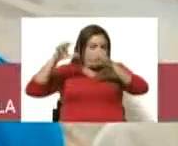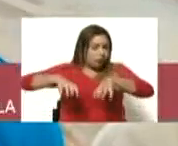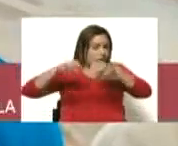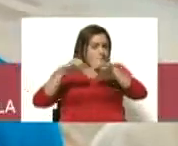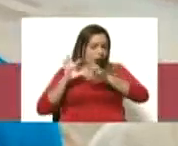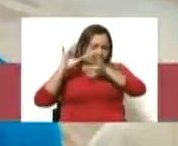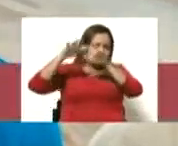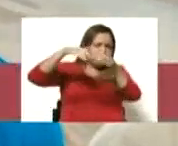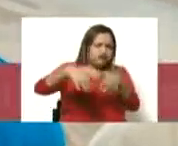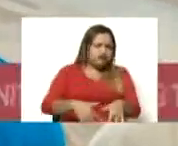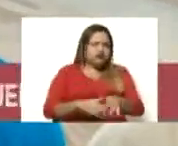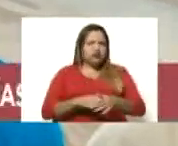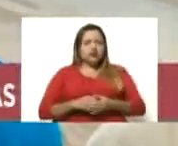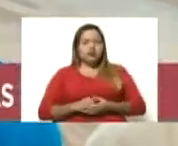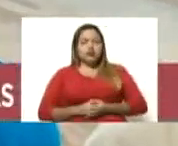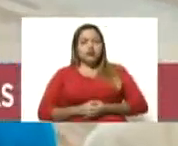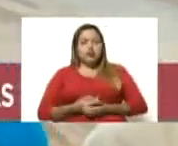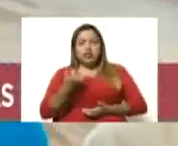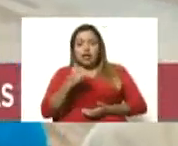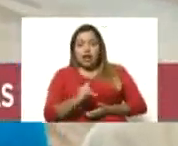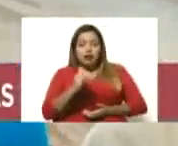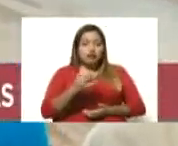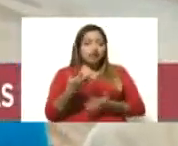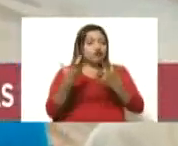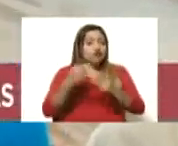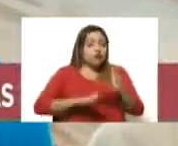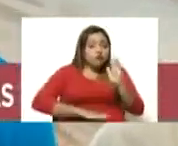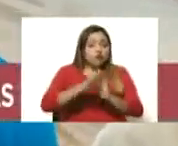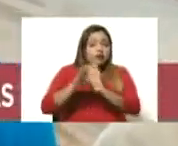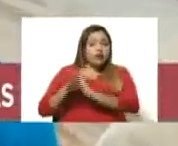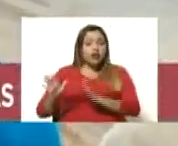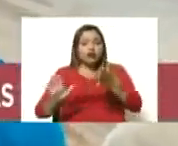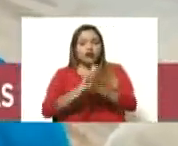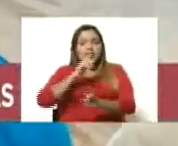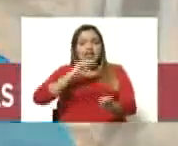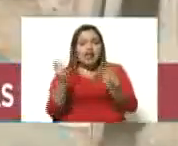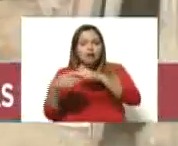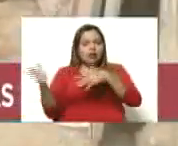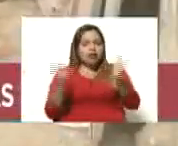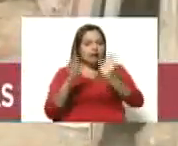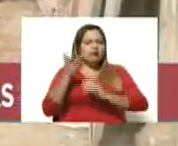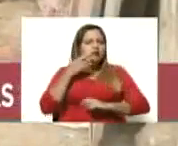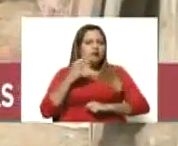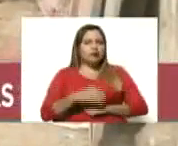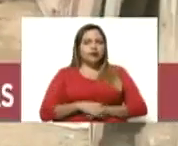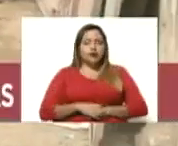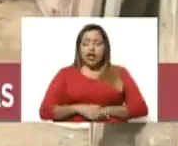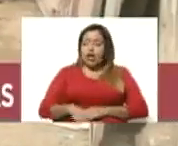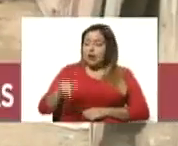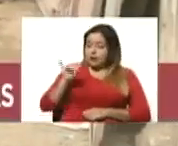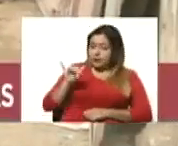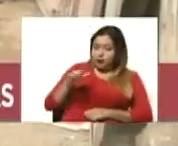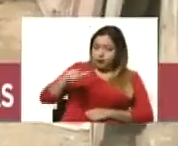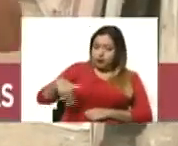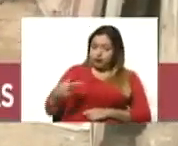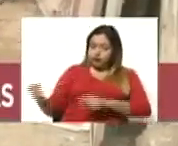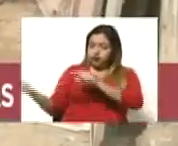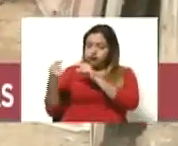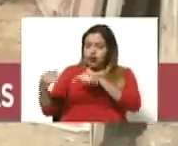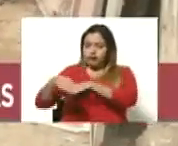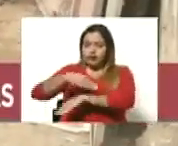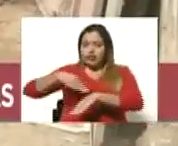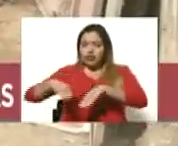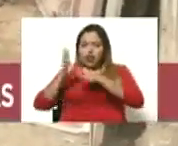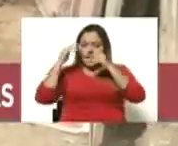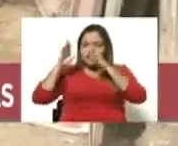de acontecimientos que se vienen aumentando por temas también pues de cambio climático, por ejemplo. De igual forma pudimos conversar con el ministro del Poder Popular